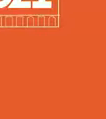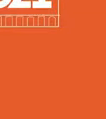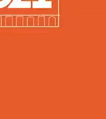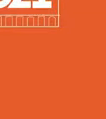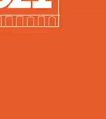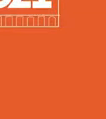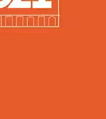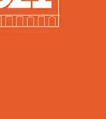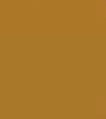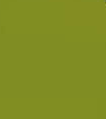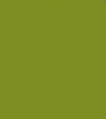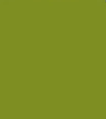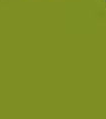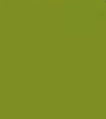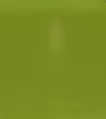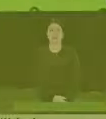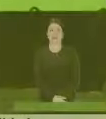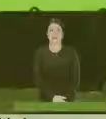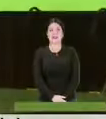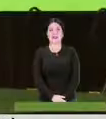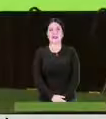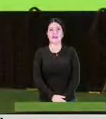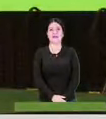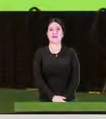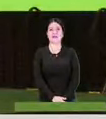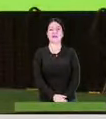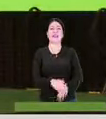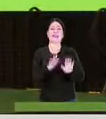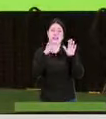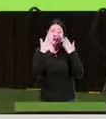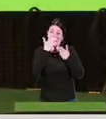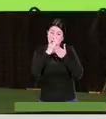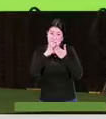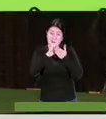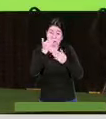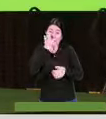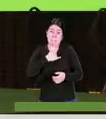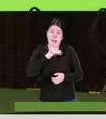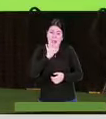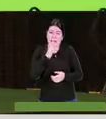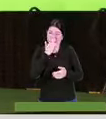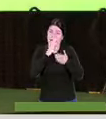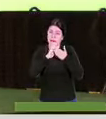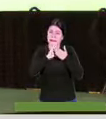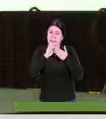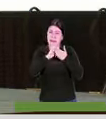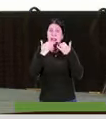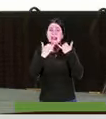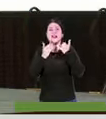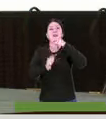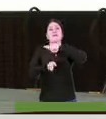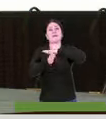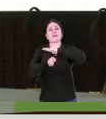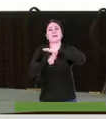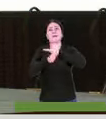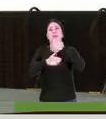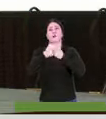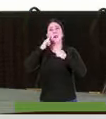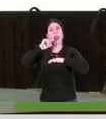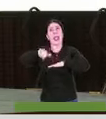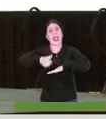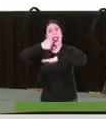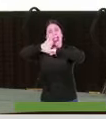Bueno, excúsenme que tuve un error humano, les pido excusas. Vamos a ir con la gerente